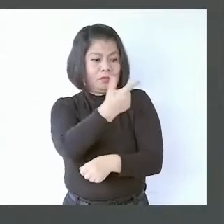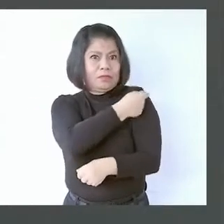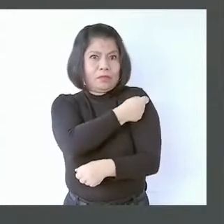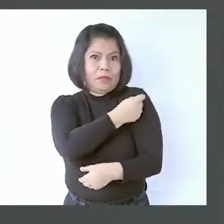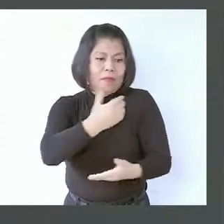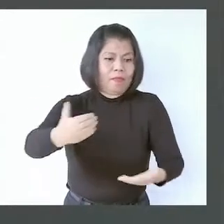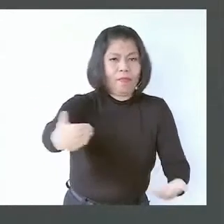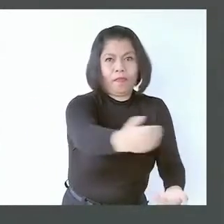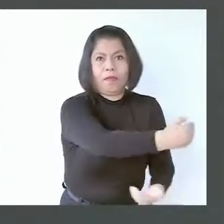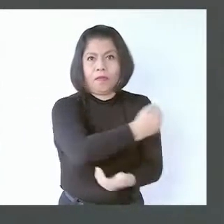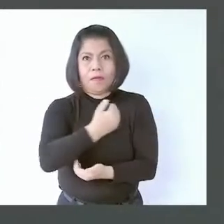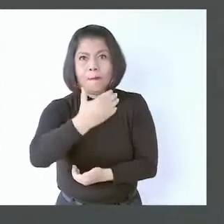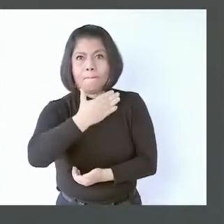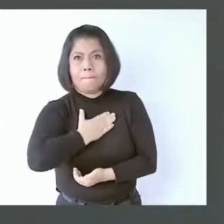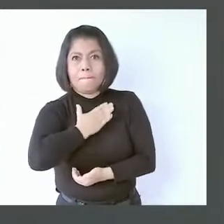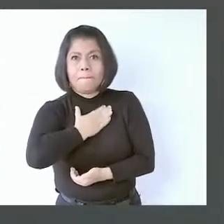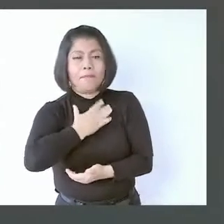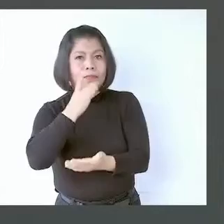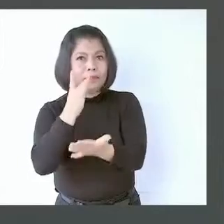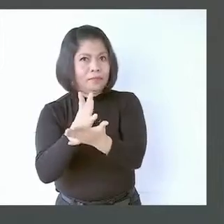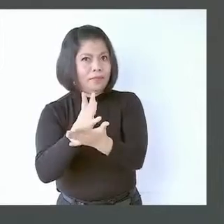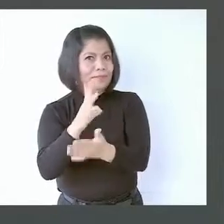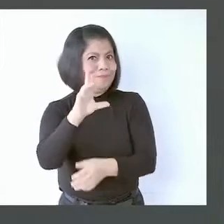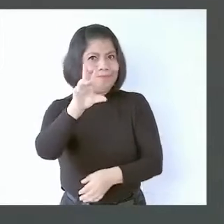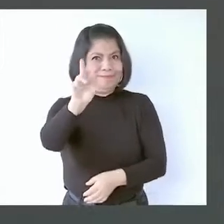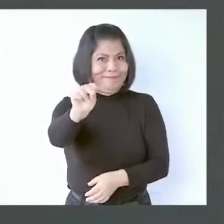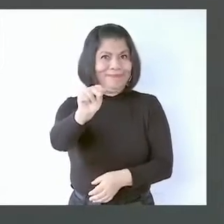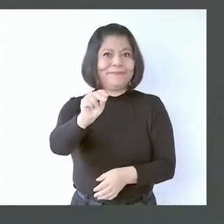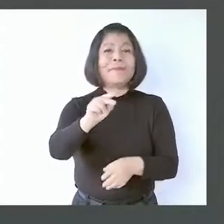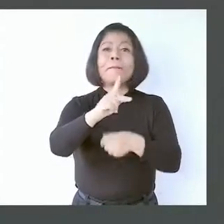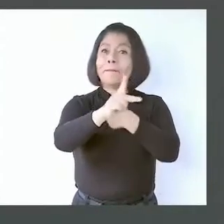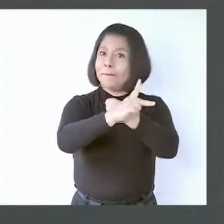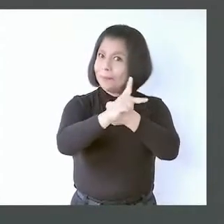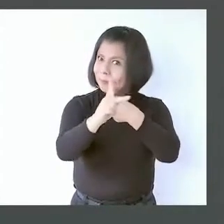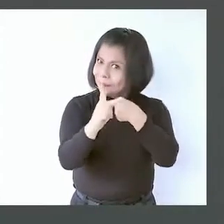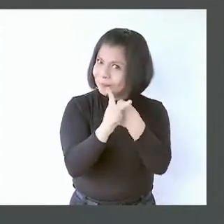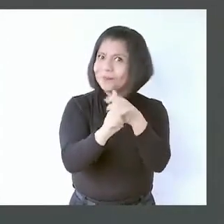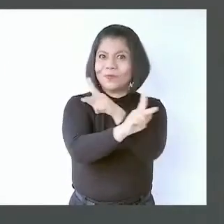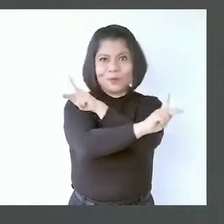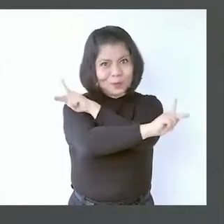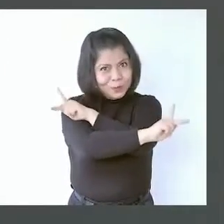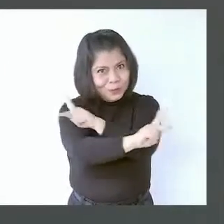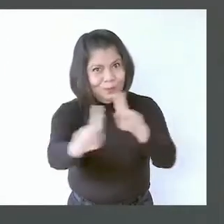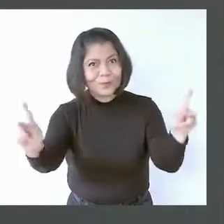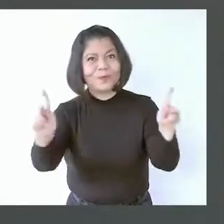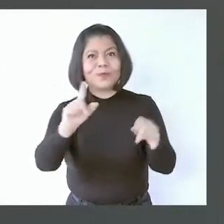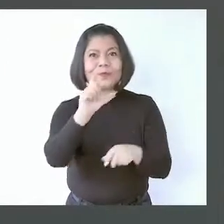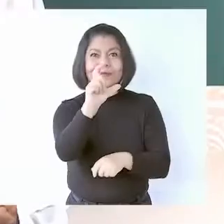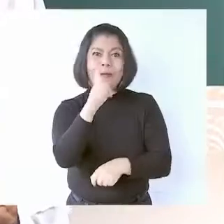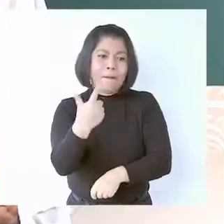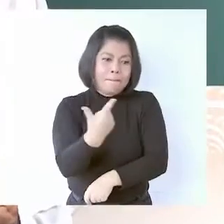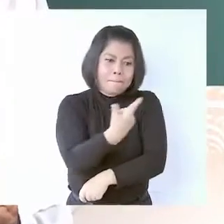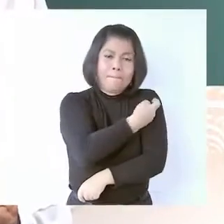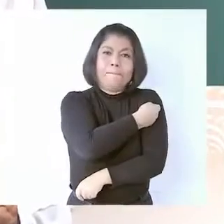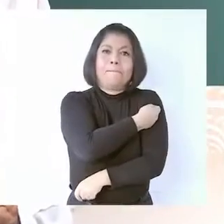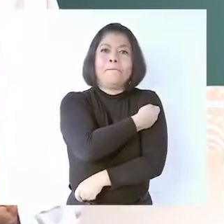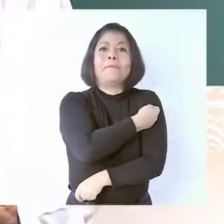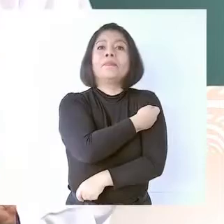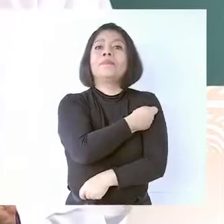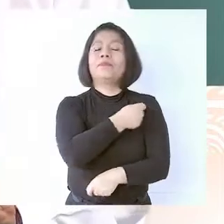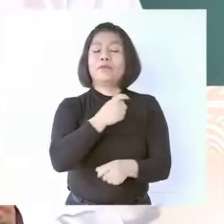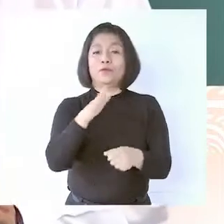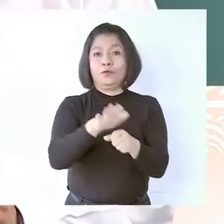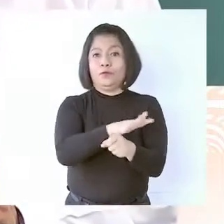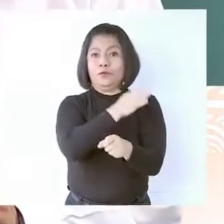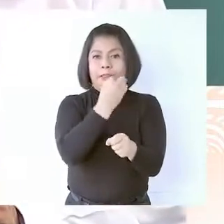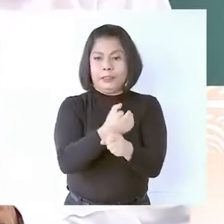tuvieran acceso a las vacunas. México presentó en la ONU una resolución